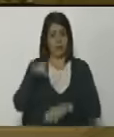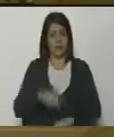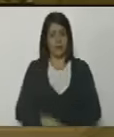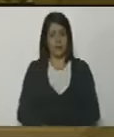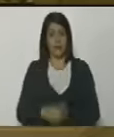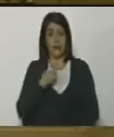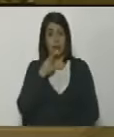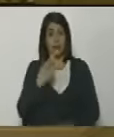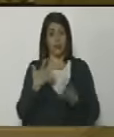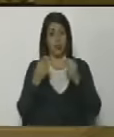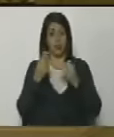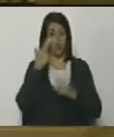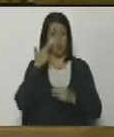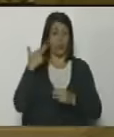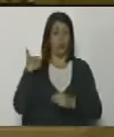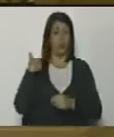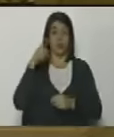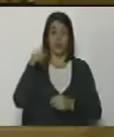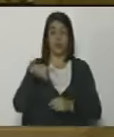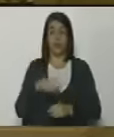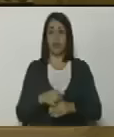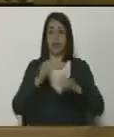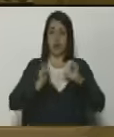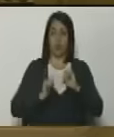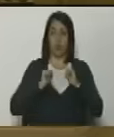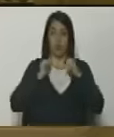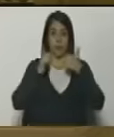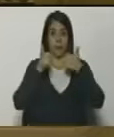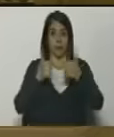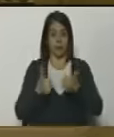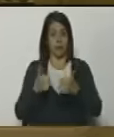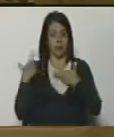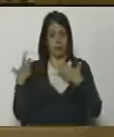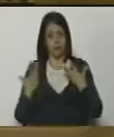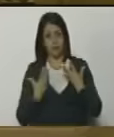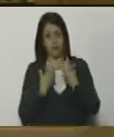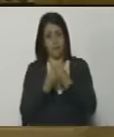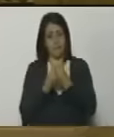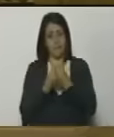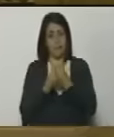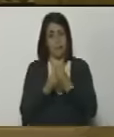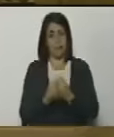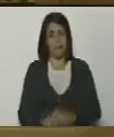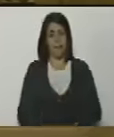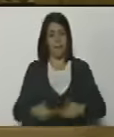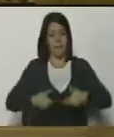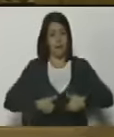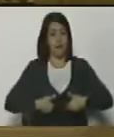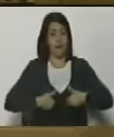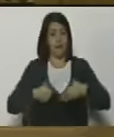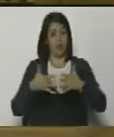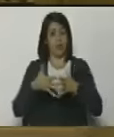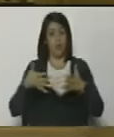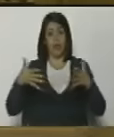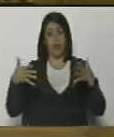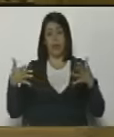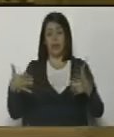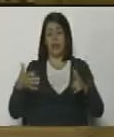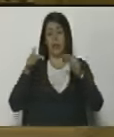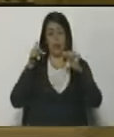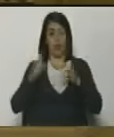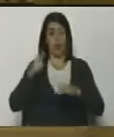y lo decimos con mucho orgullo además, nace para acompañar un esfuerzo grandísimo que